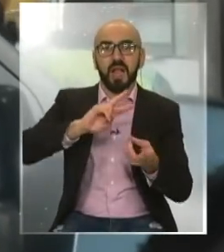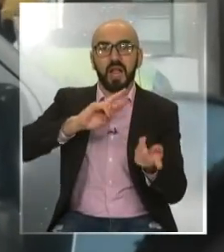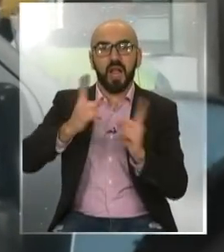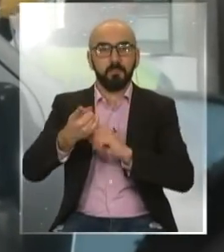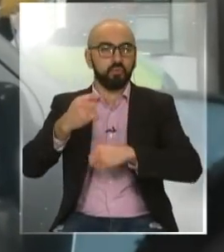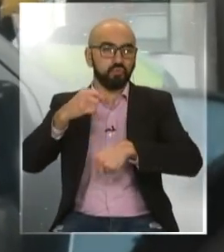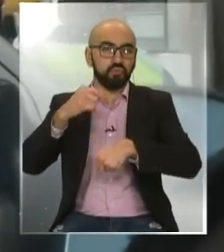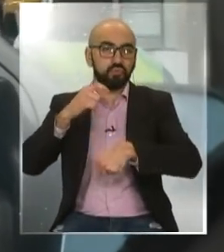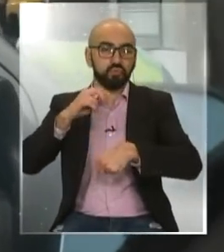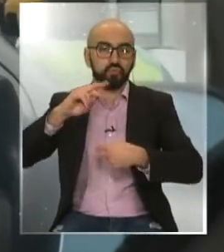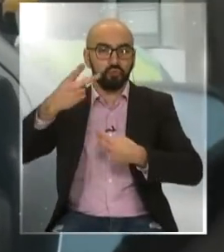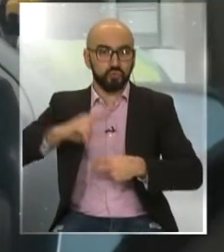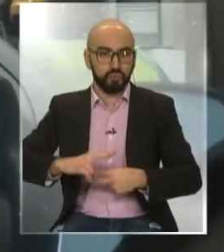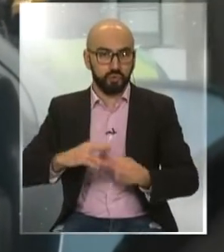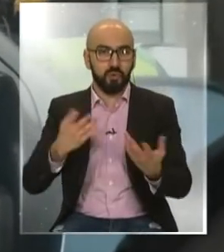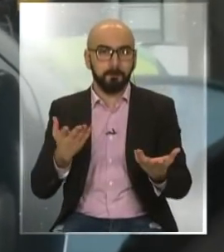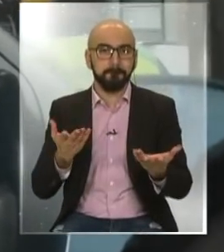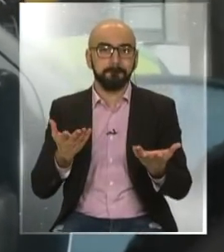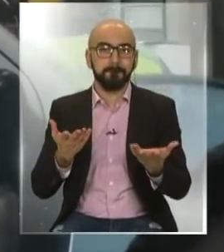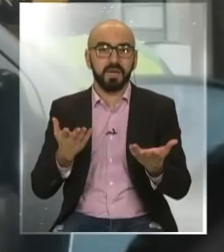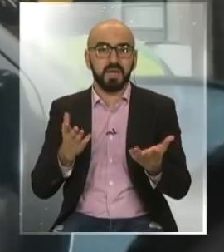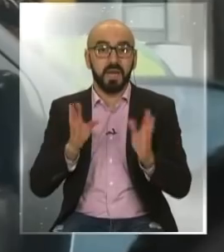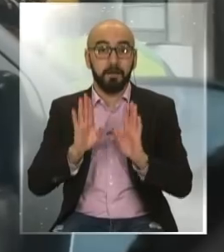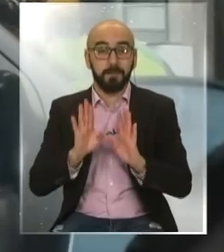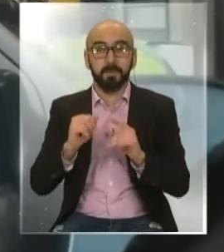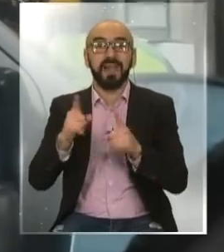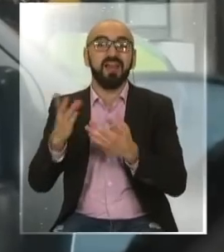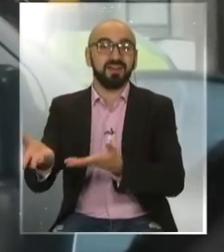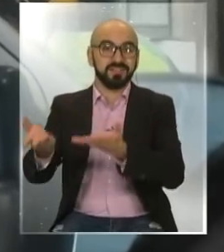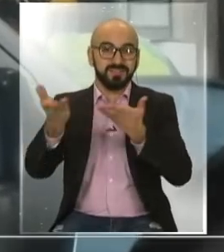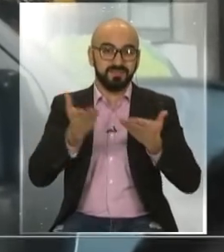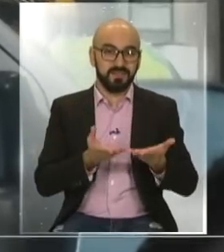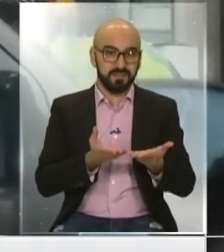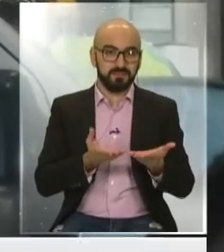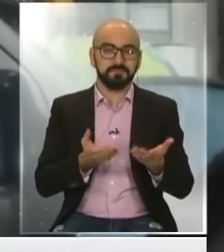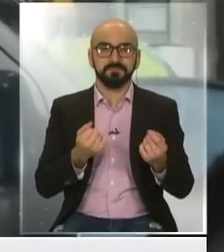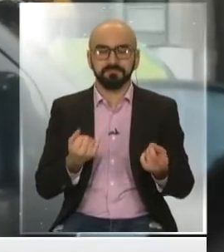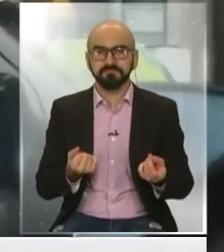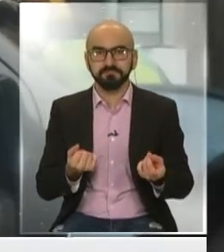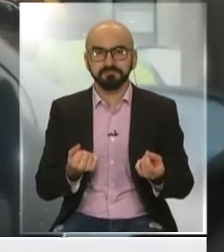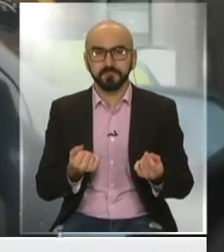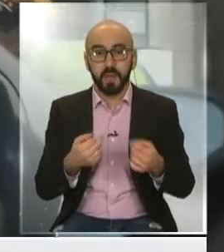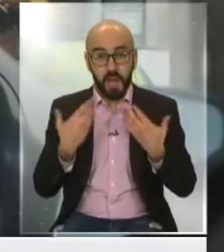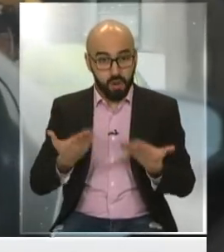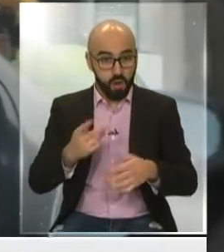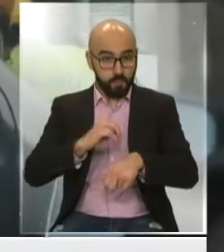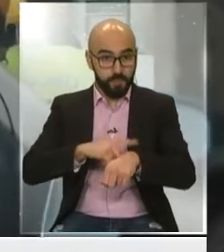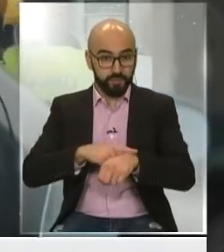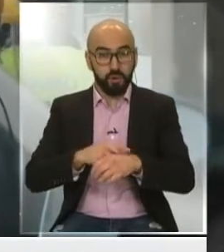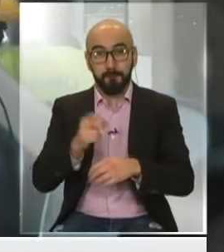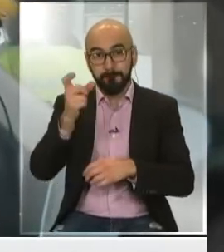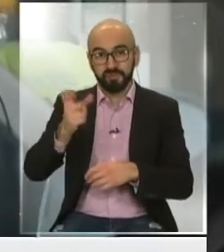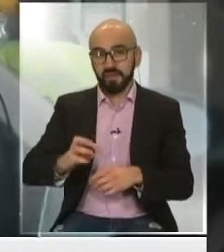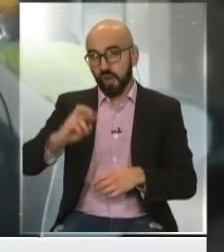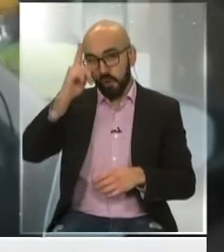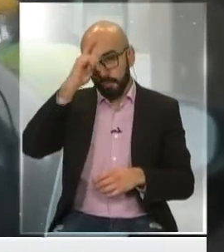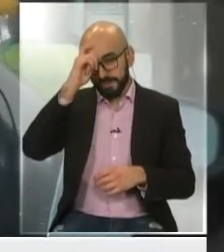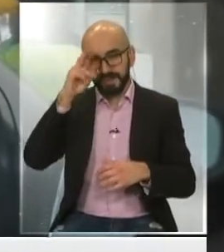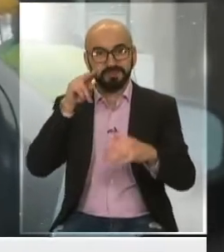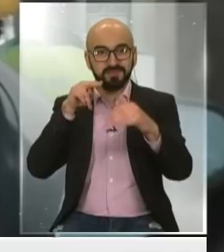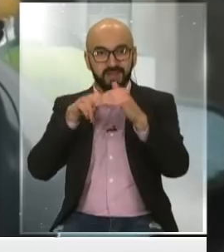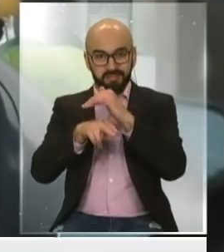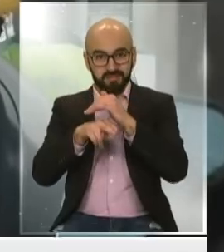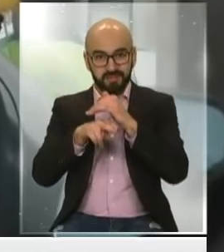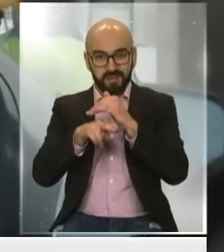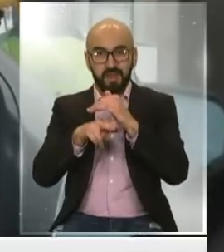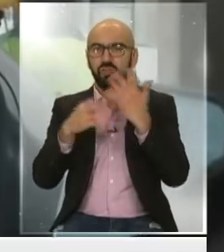paciente a bordo para la espera de que le puedan recibir el paciente. En este momento la persona está hospitalizada dentro de la ambulancia.